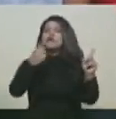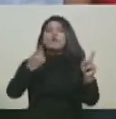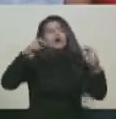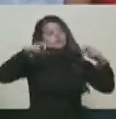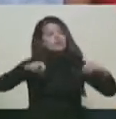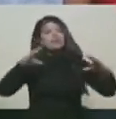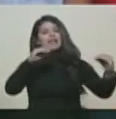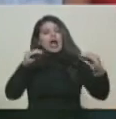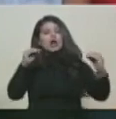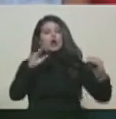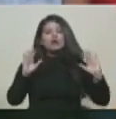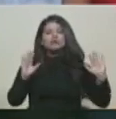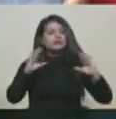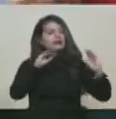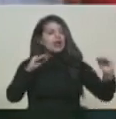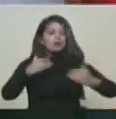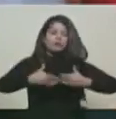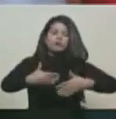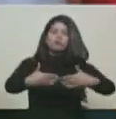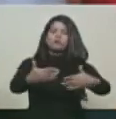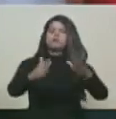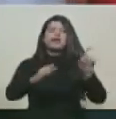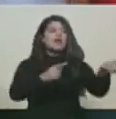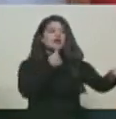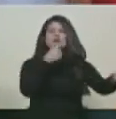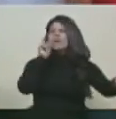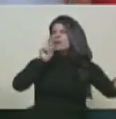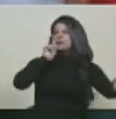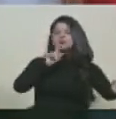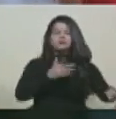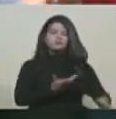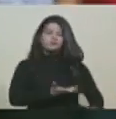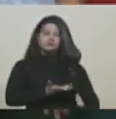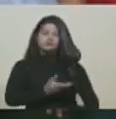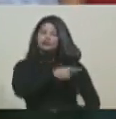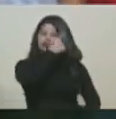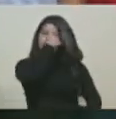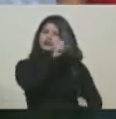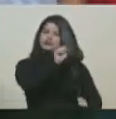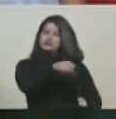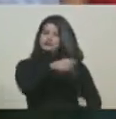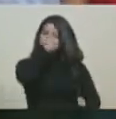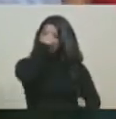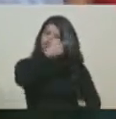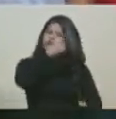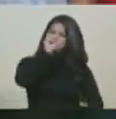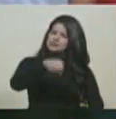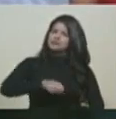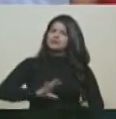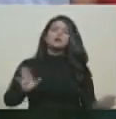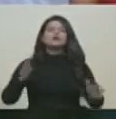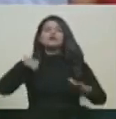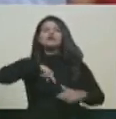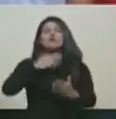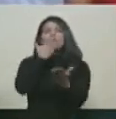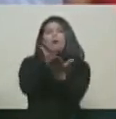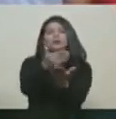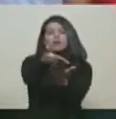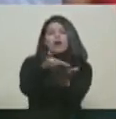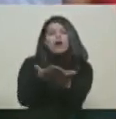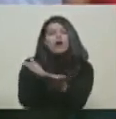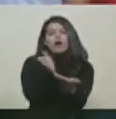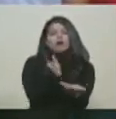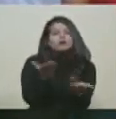estamos. Vamos avanzando. Así ellos digan lo que digan. Así ellos digan. ¿Y cuál ha sido nuestra propuesta? La